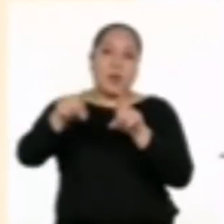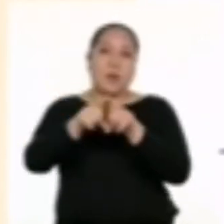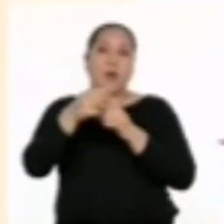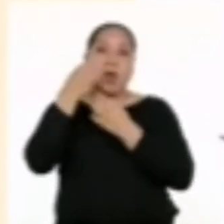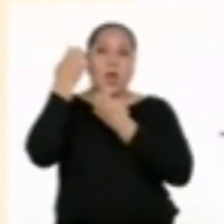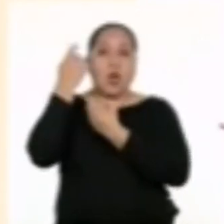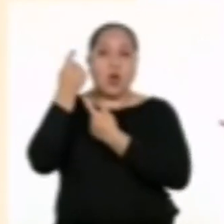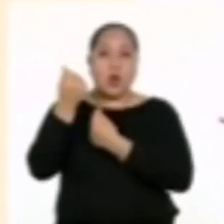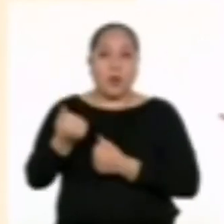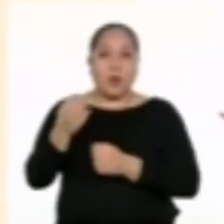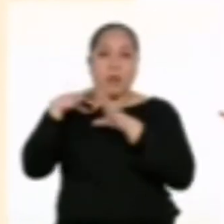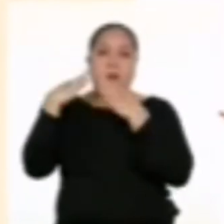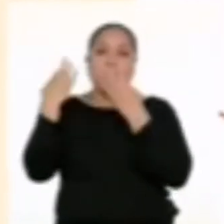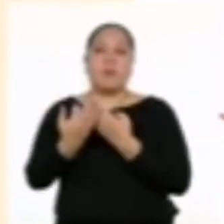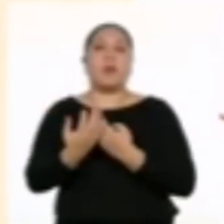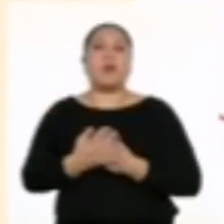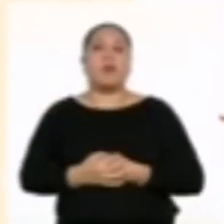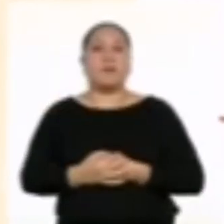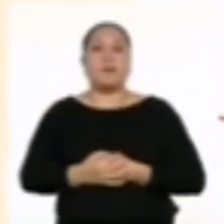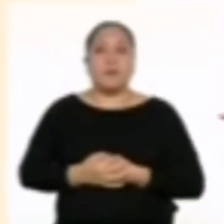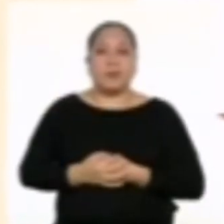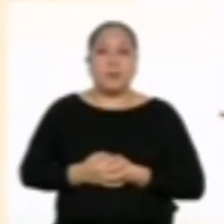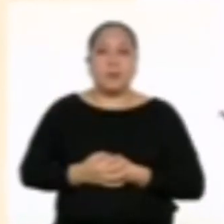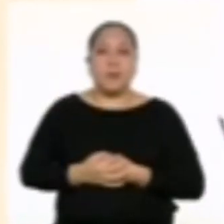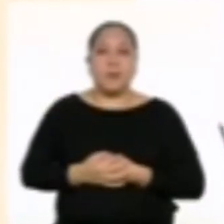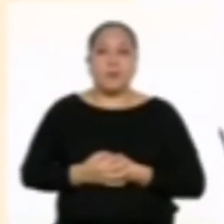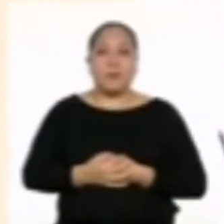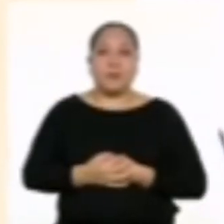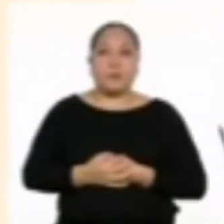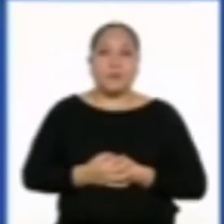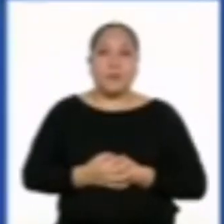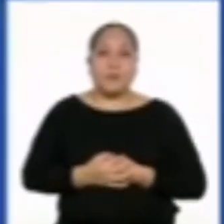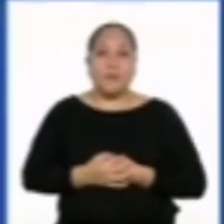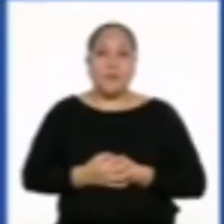economía familiar de manera sostenible.